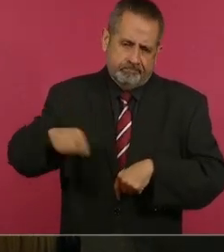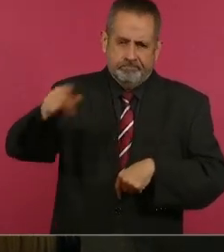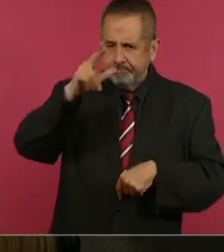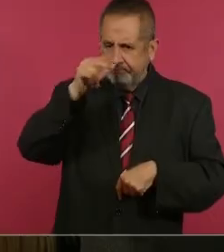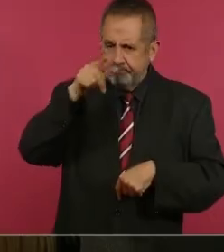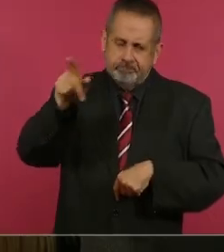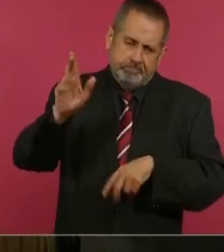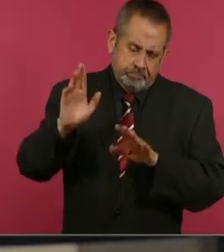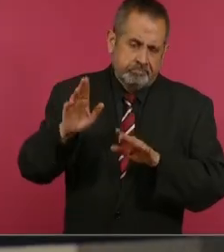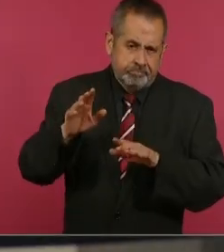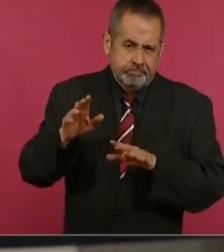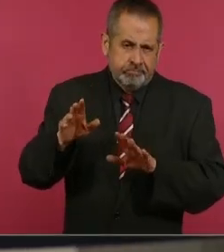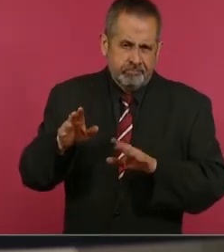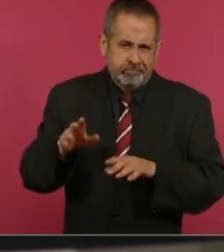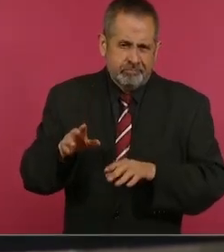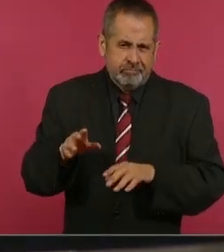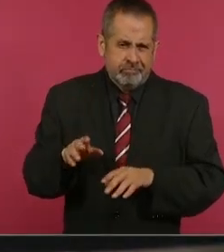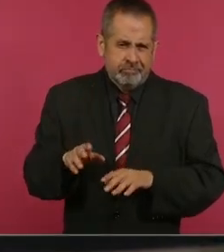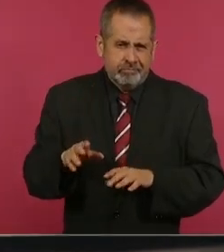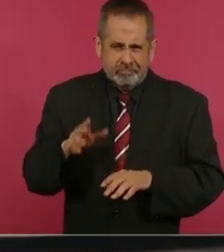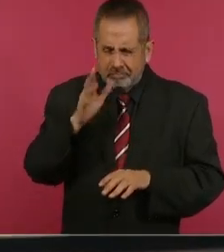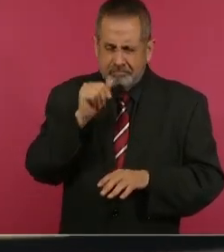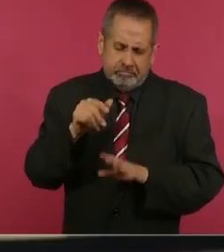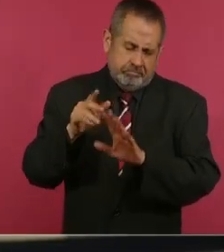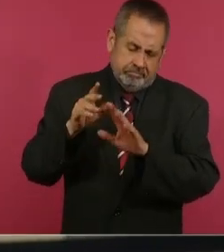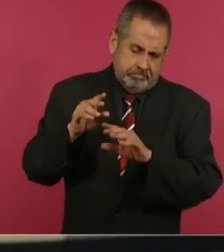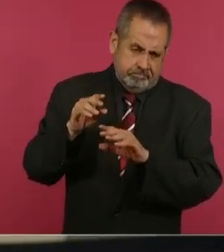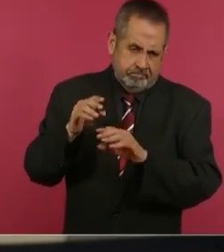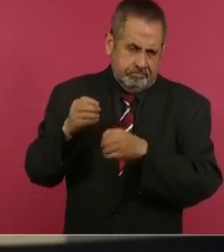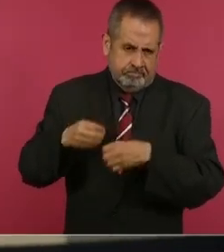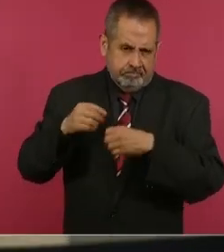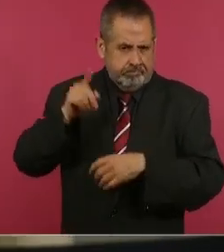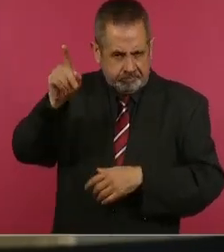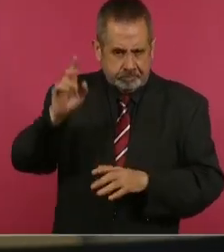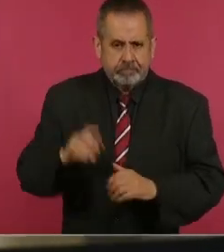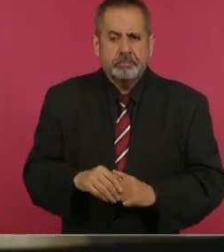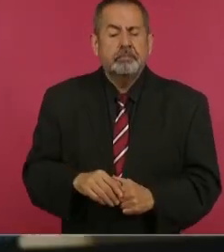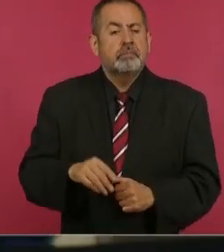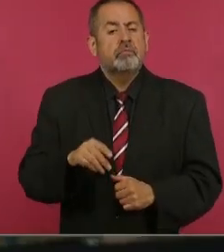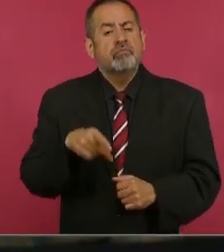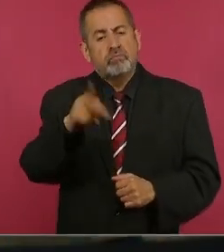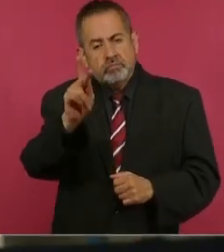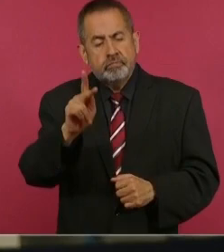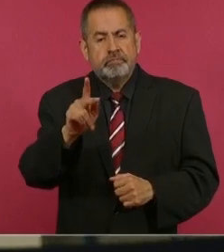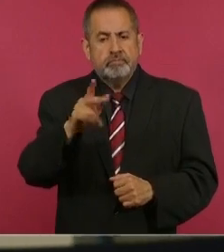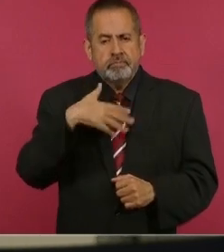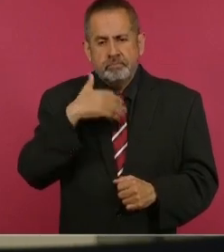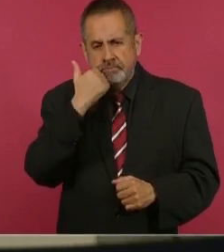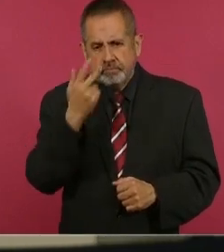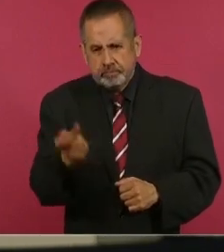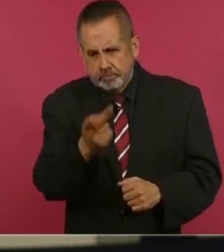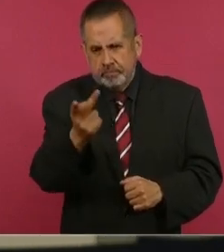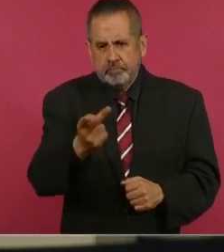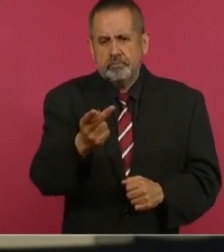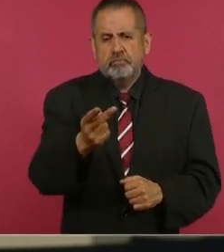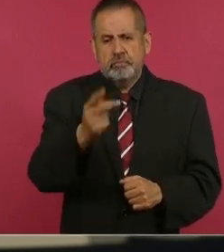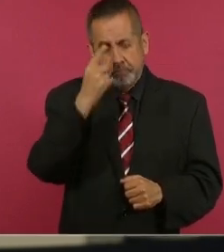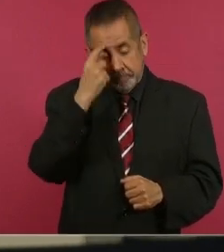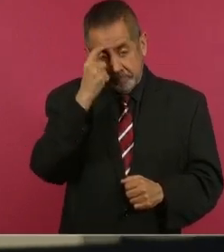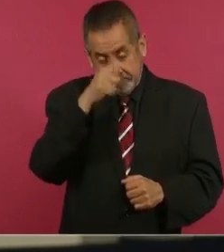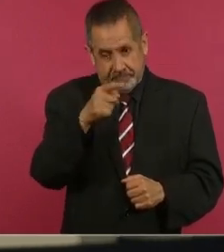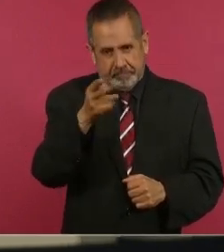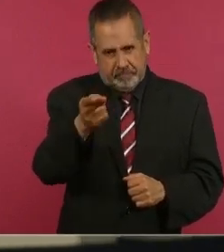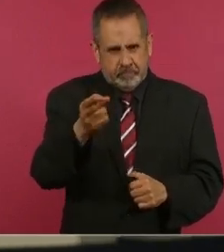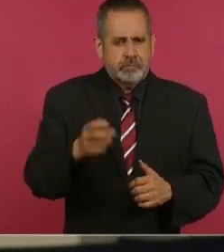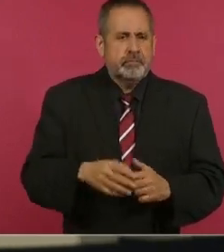por razones que son irrelevantes. El asunto es que yo le quiero, bueno, preguntar a usted, señor presidente, una vez que ya